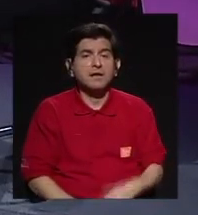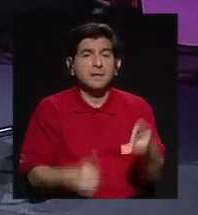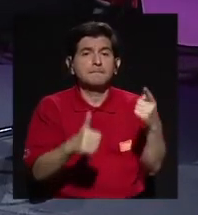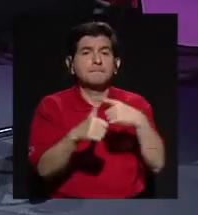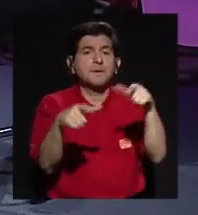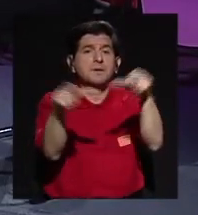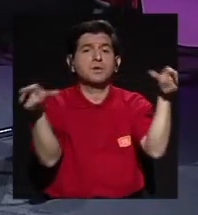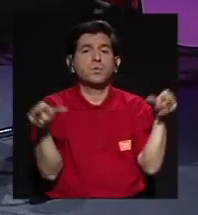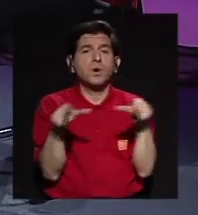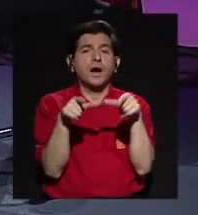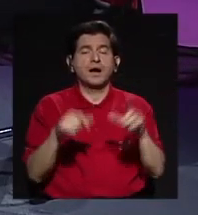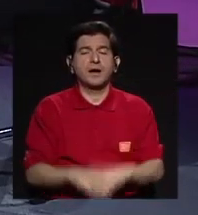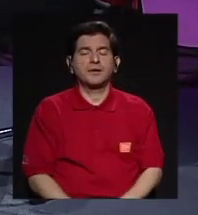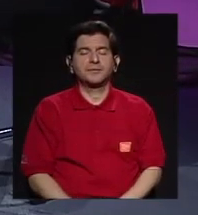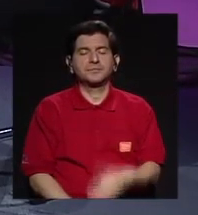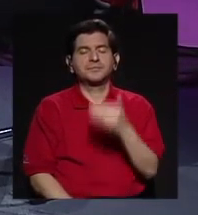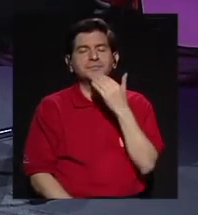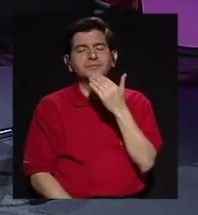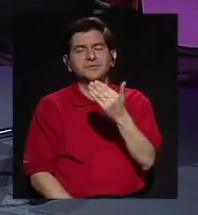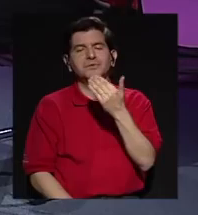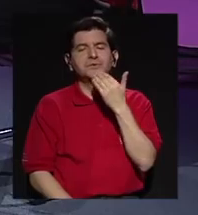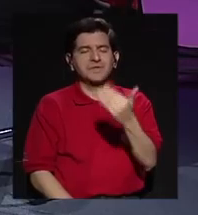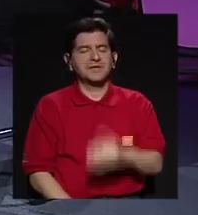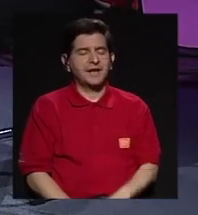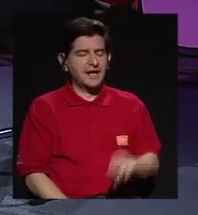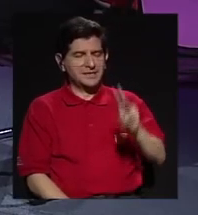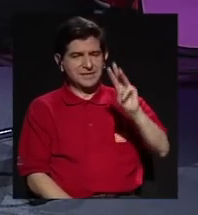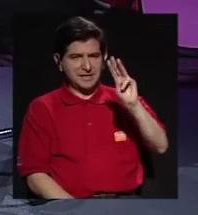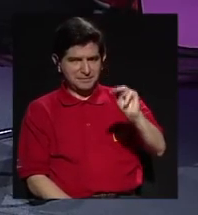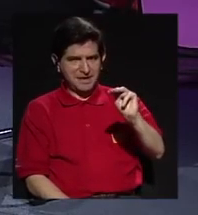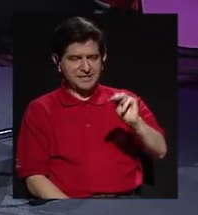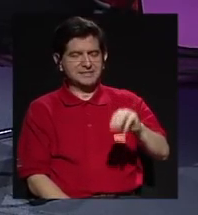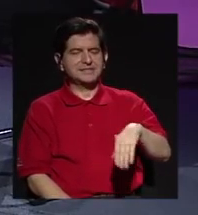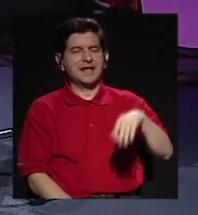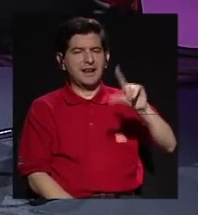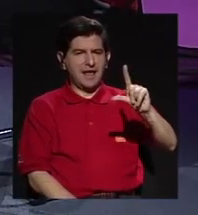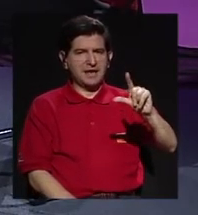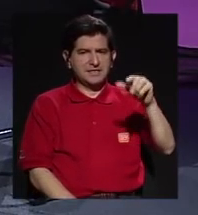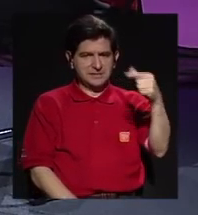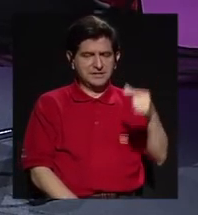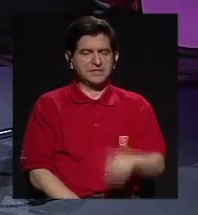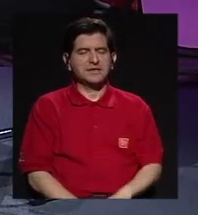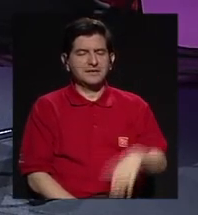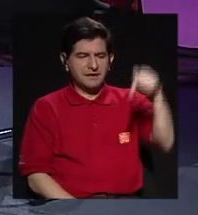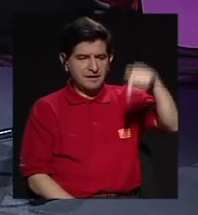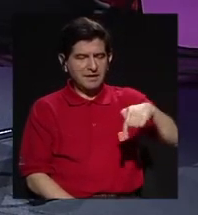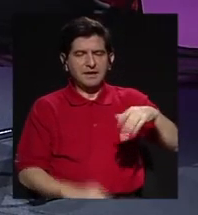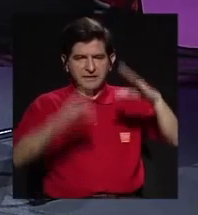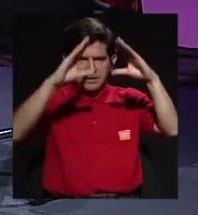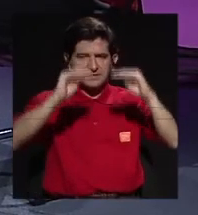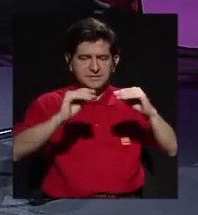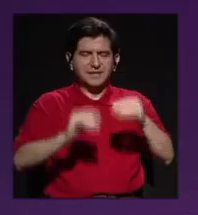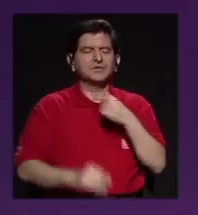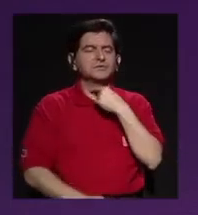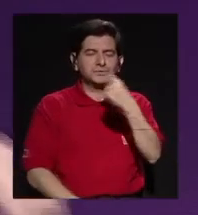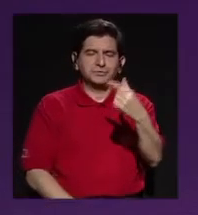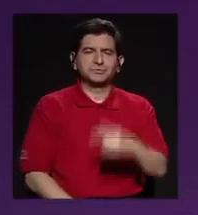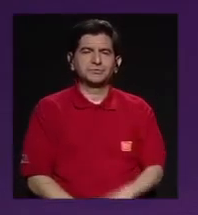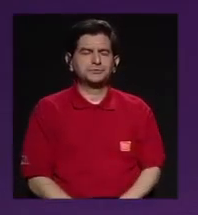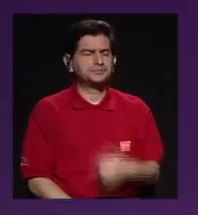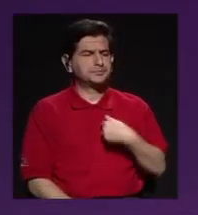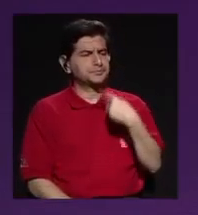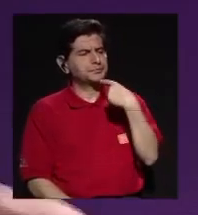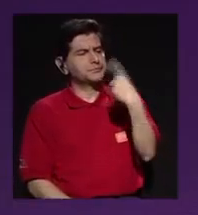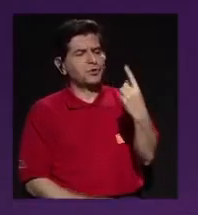lugar? Sí, muchísimas gracias, Maricel, Larisa y Gina. Un placer estar con ustedes acá en la noche. Yo diría